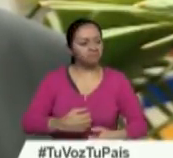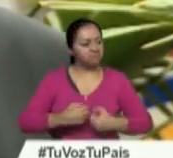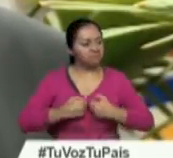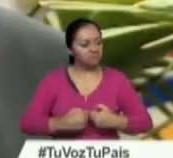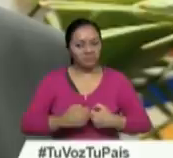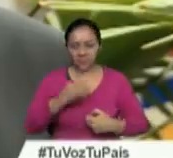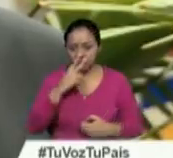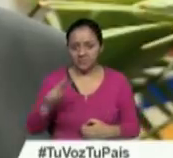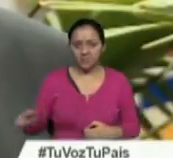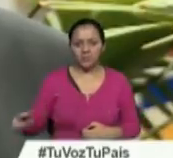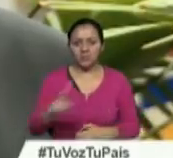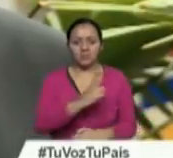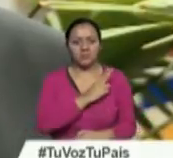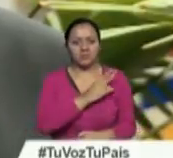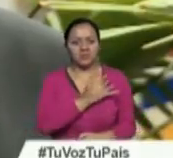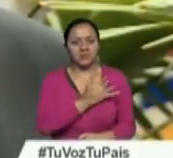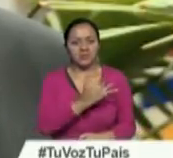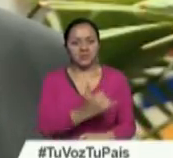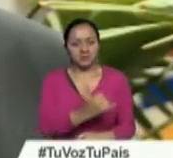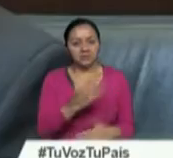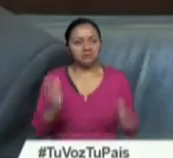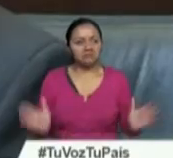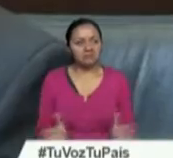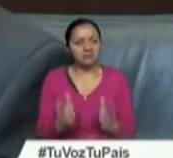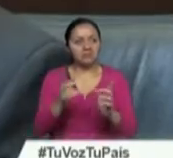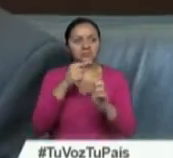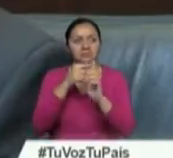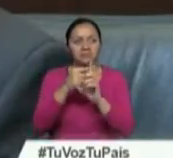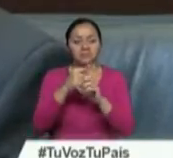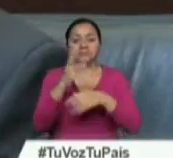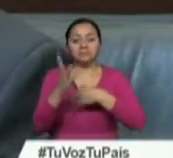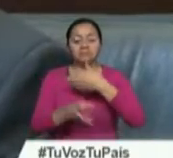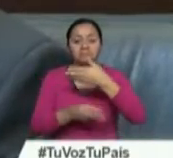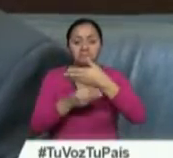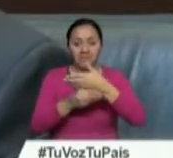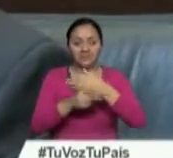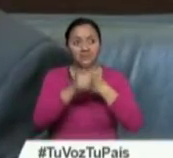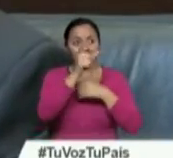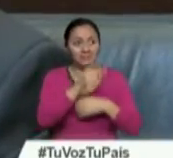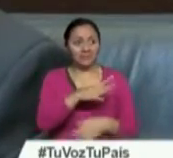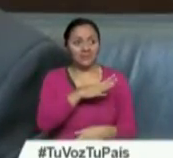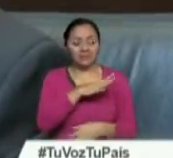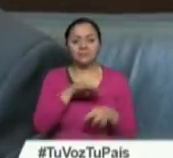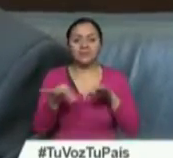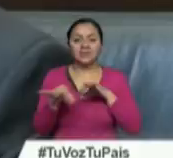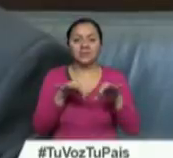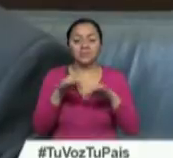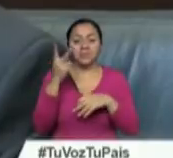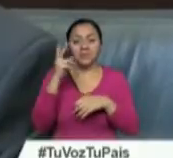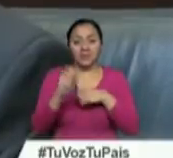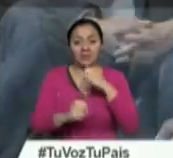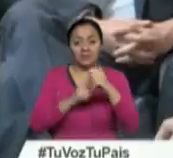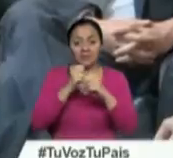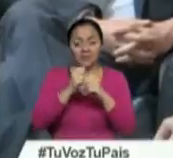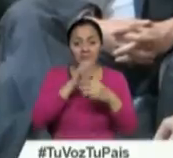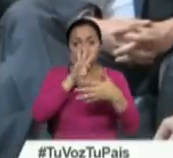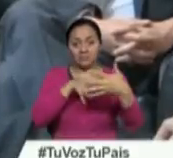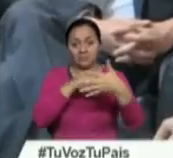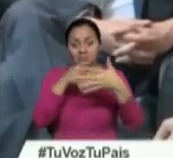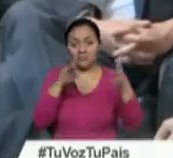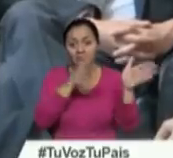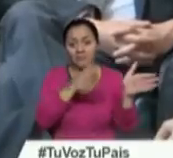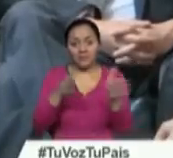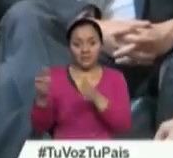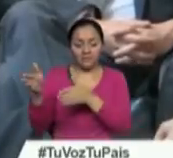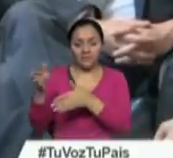fuerte, un entusiasmo extraordinario. Además, Castillo explicó que el plan de 20 años contempla la creación de programas